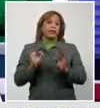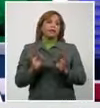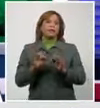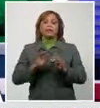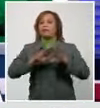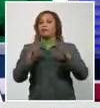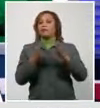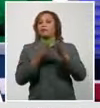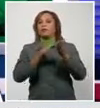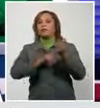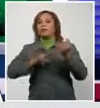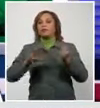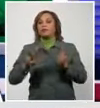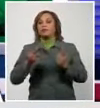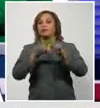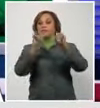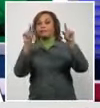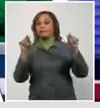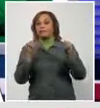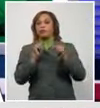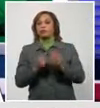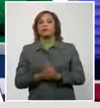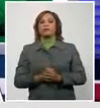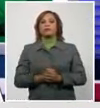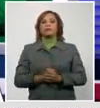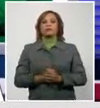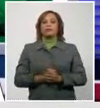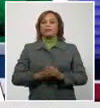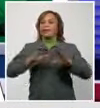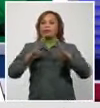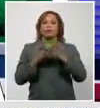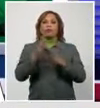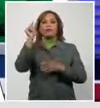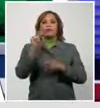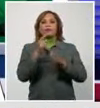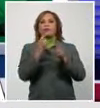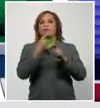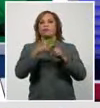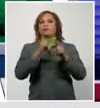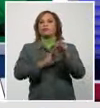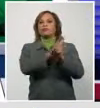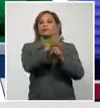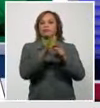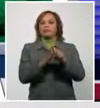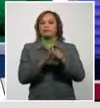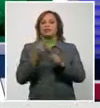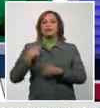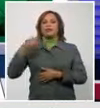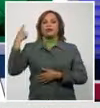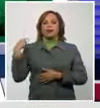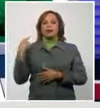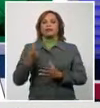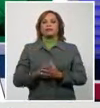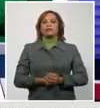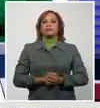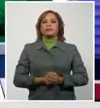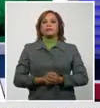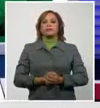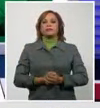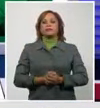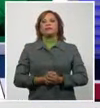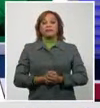reitero, de los casos autóctonos que se diagnosticaron en el día de ayer, y que ustedes